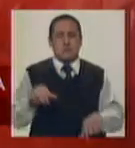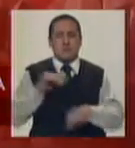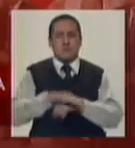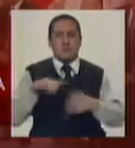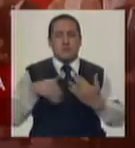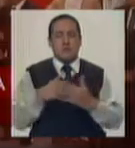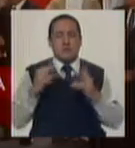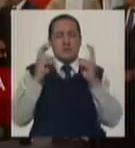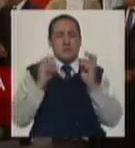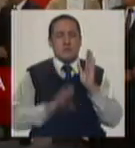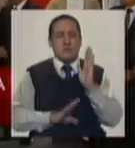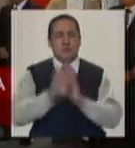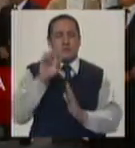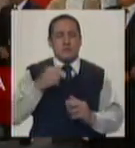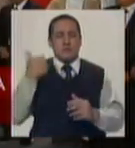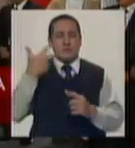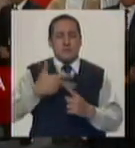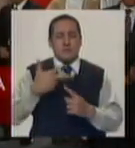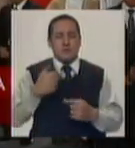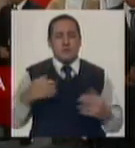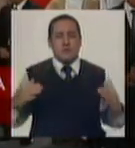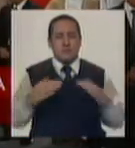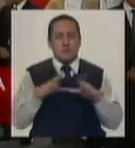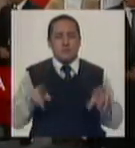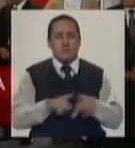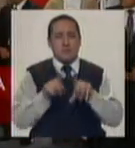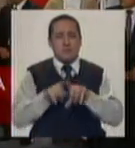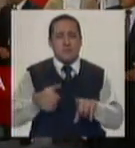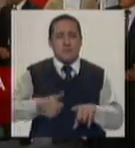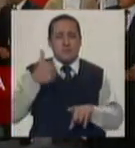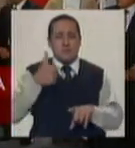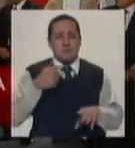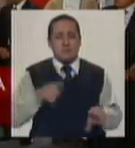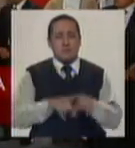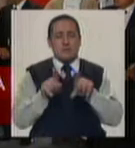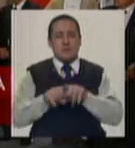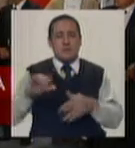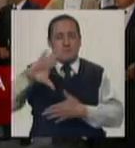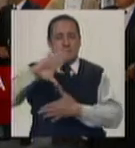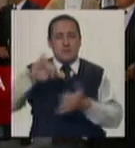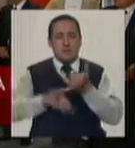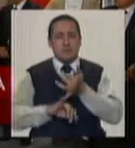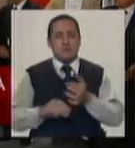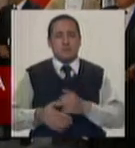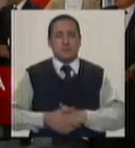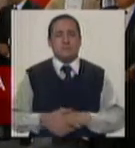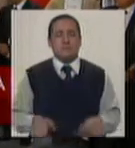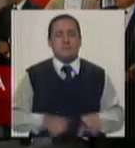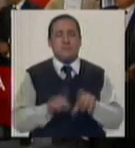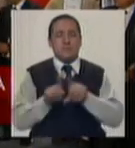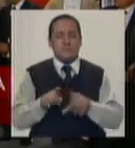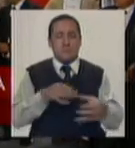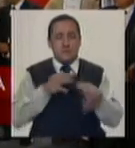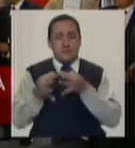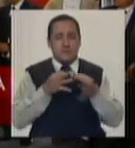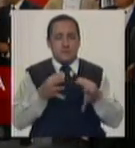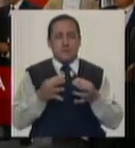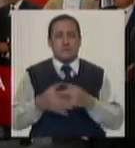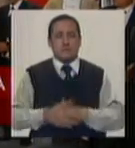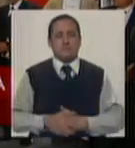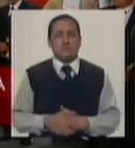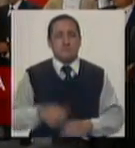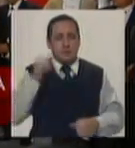al desarrollo de esta tercera cumbre de jefes de Estado y de gobierno de América del Sur. También debemos indicar